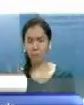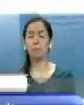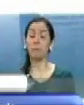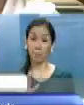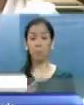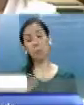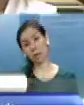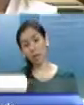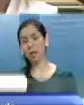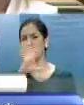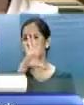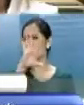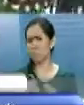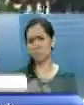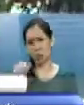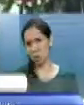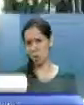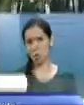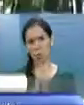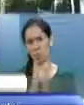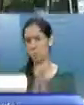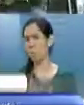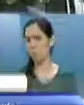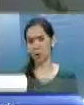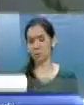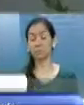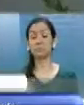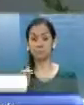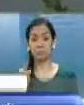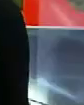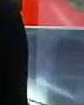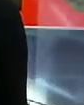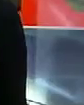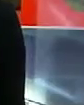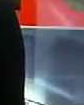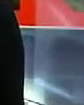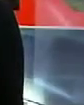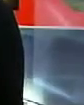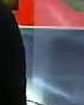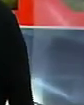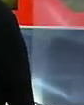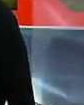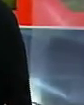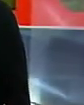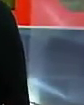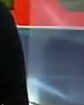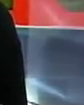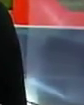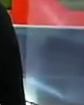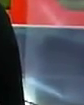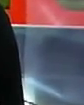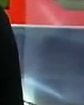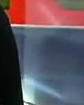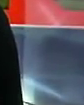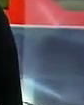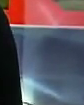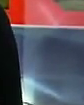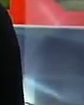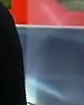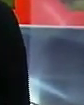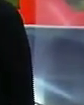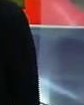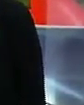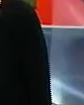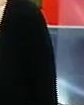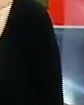podríamos decir que fueron unas 500.000, lo mismo que el día de hoy. Mientras tanto, en el cementerio de la Antigua Guatemala hubo